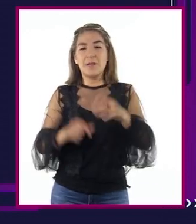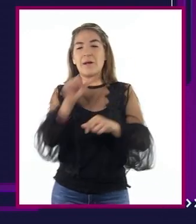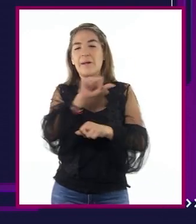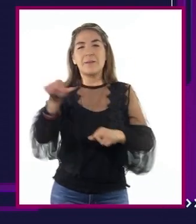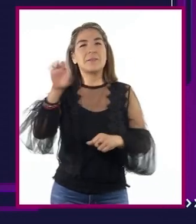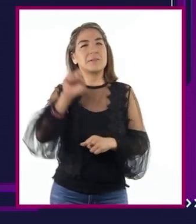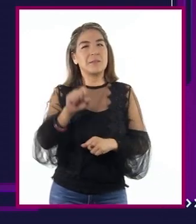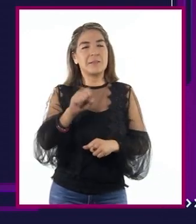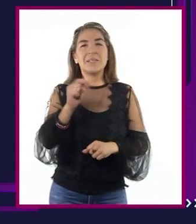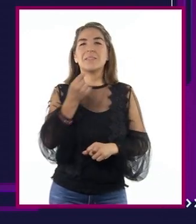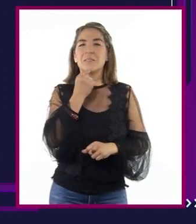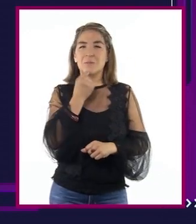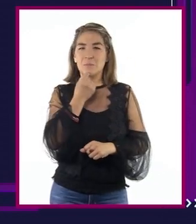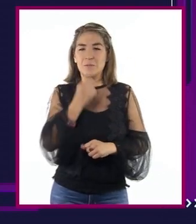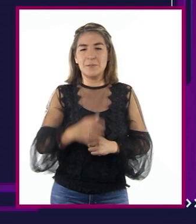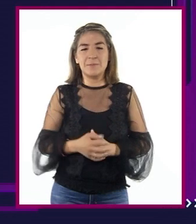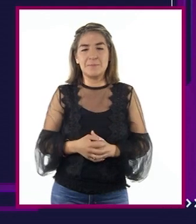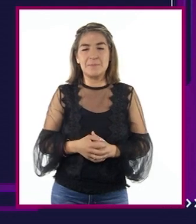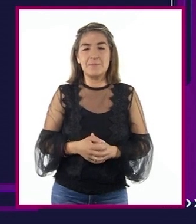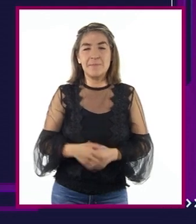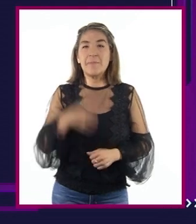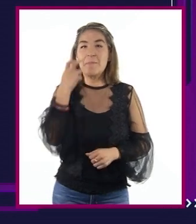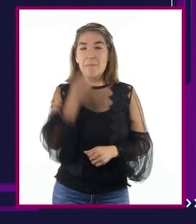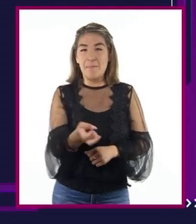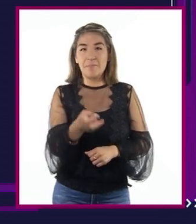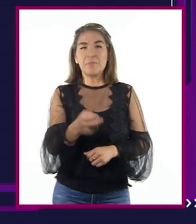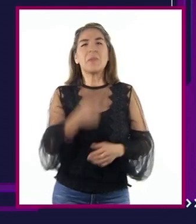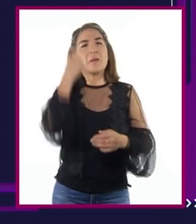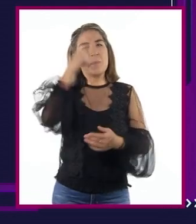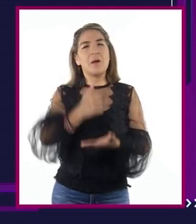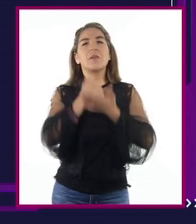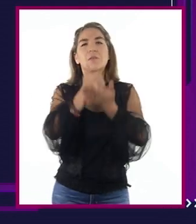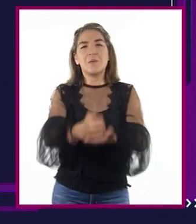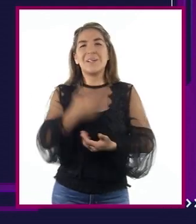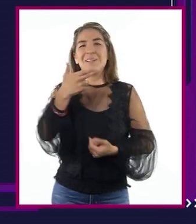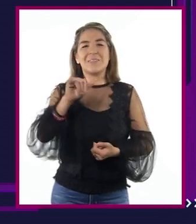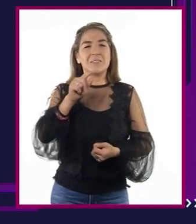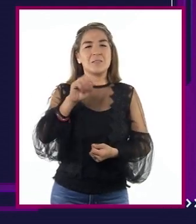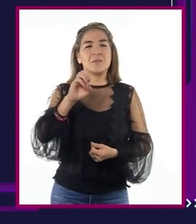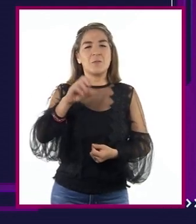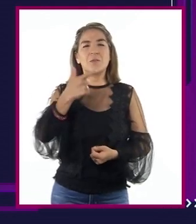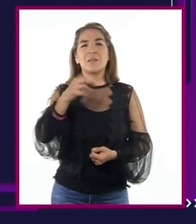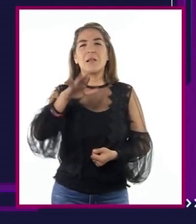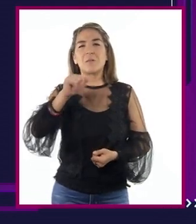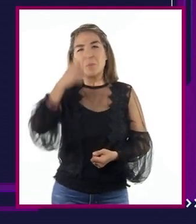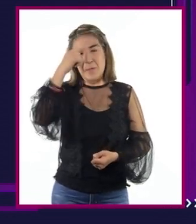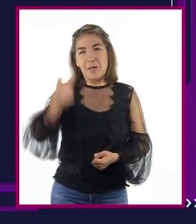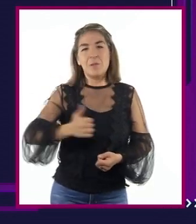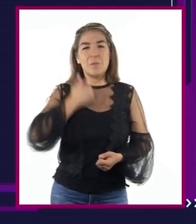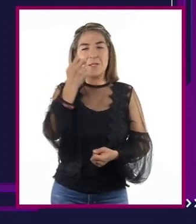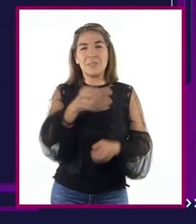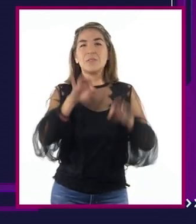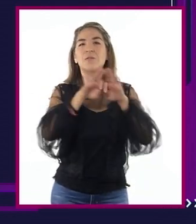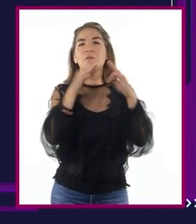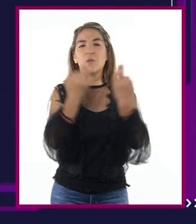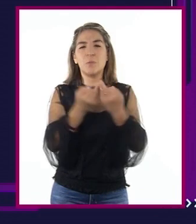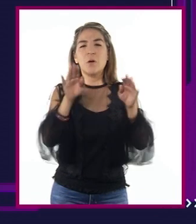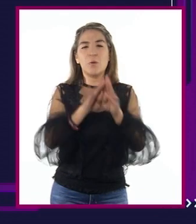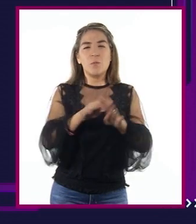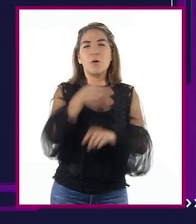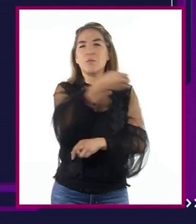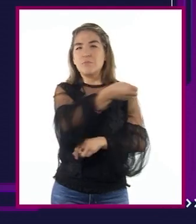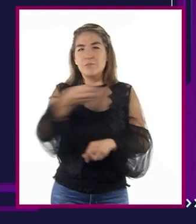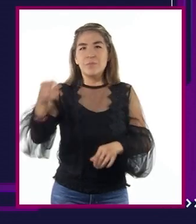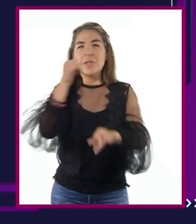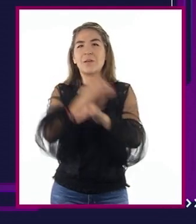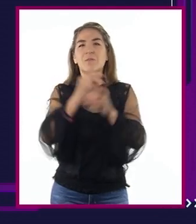y 60 segundos. Así, con la ayuda del histograma, podemos aprovechar la forma en que se ordena la